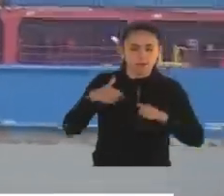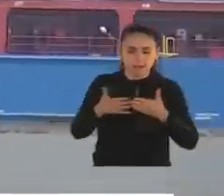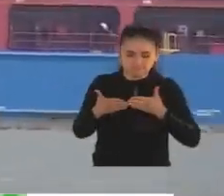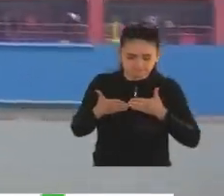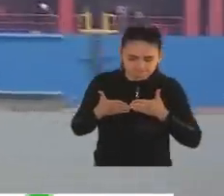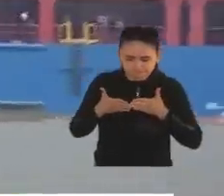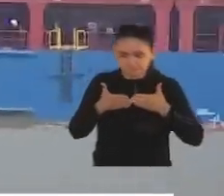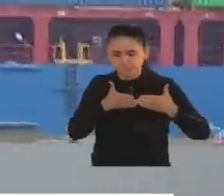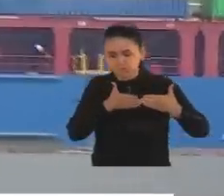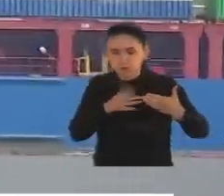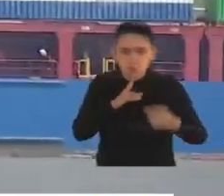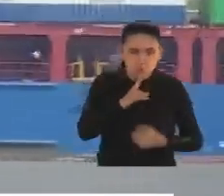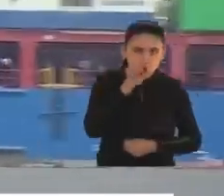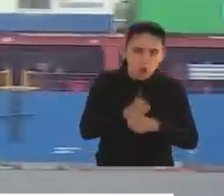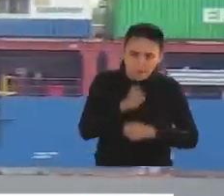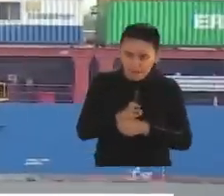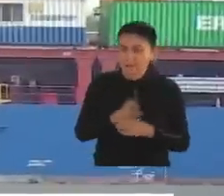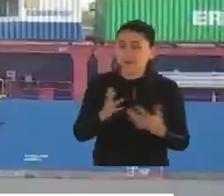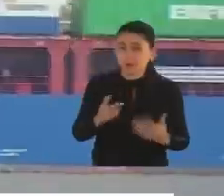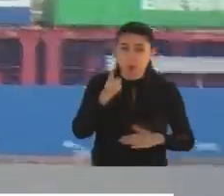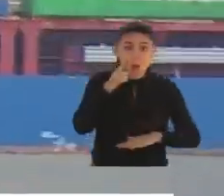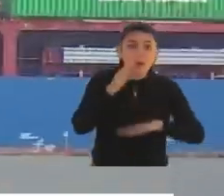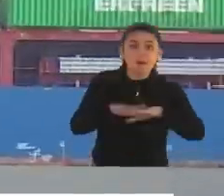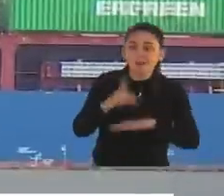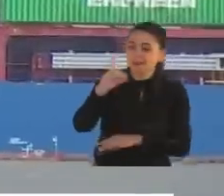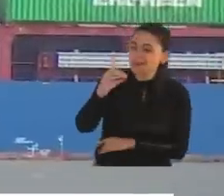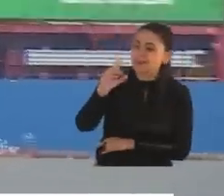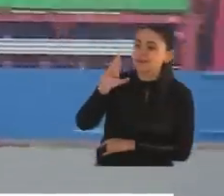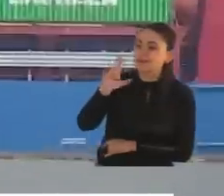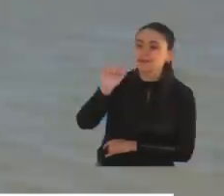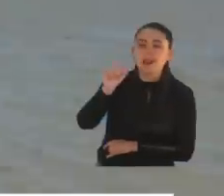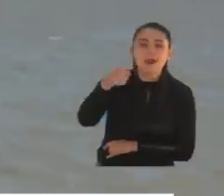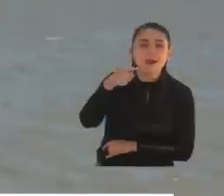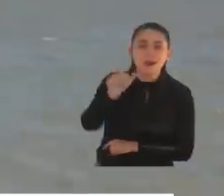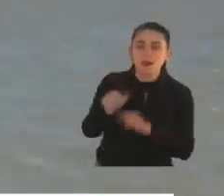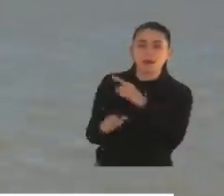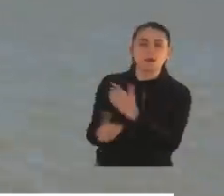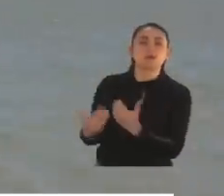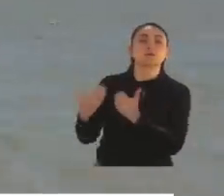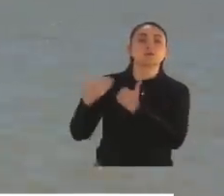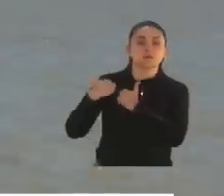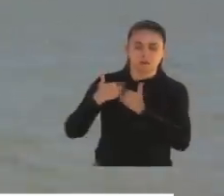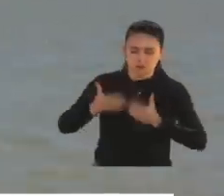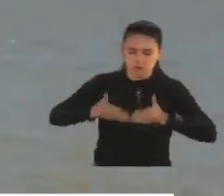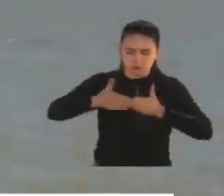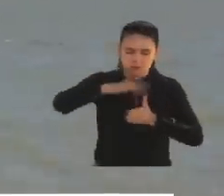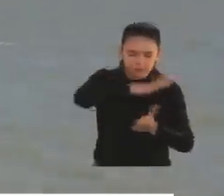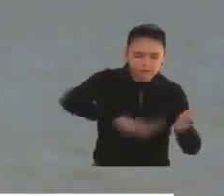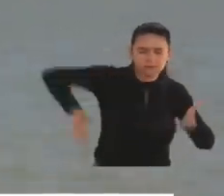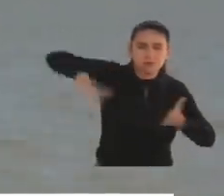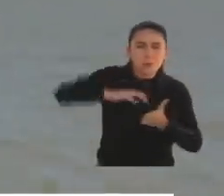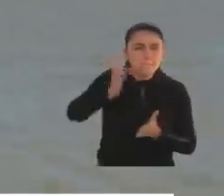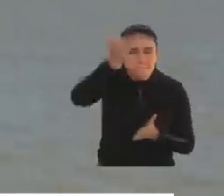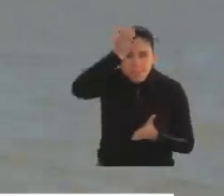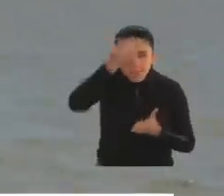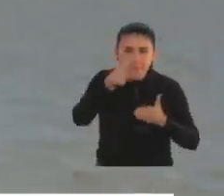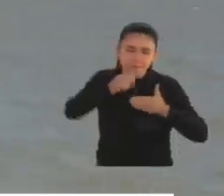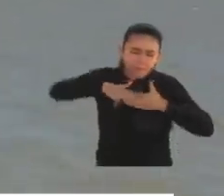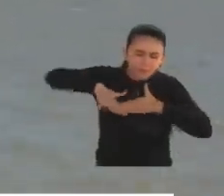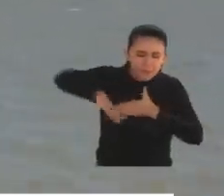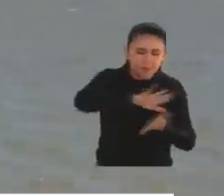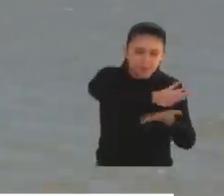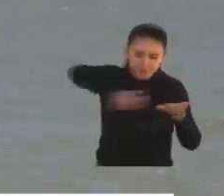en el puerto de Barranquilla. Una nota aclaratoria: la draga es la embarcación encargada de remover sedimentos, piedras y barros, lo que ha